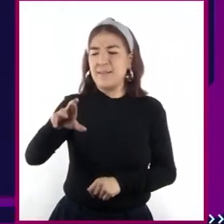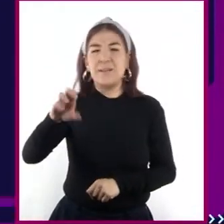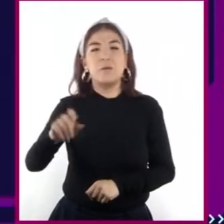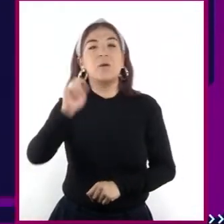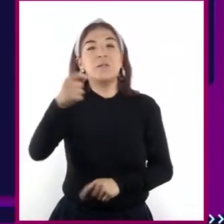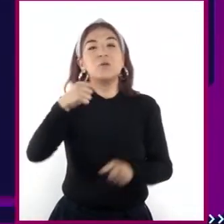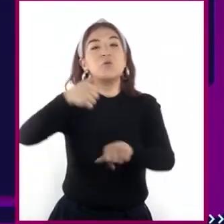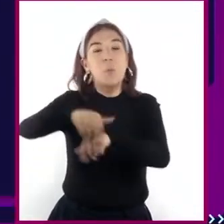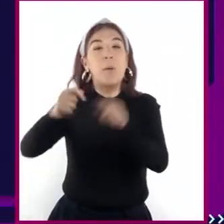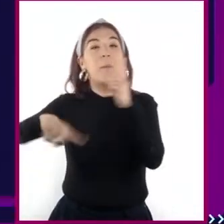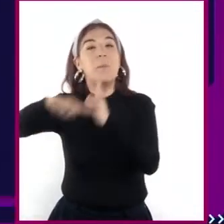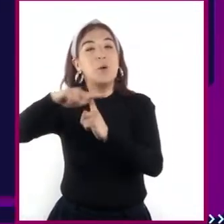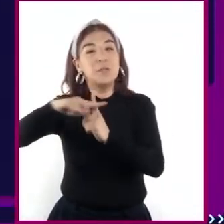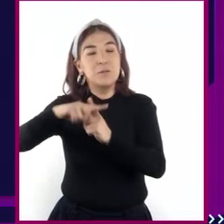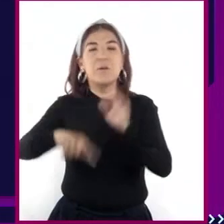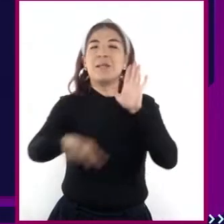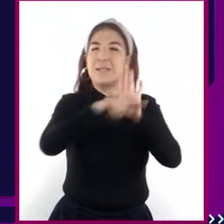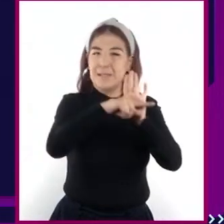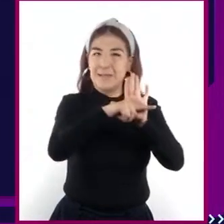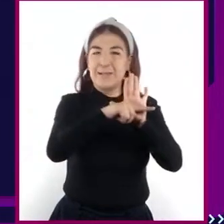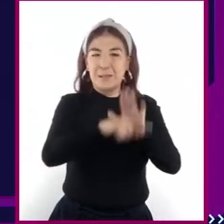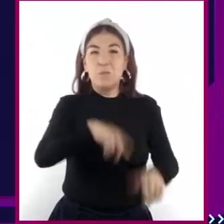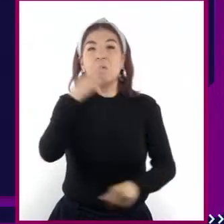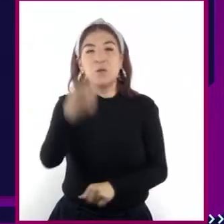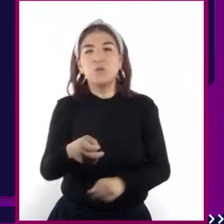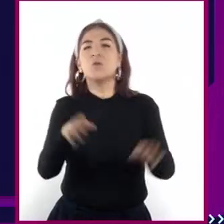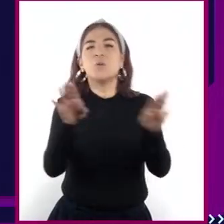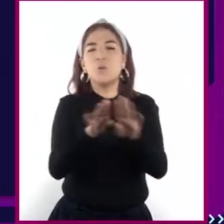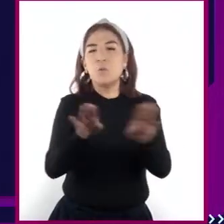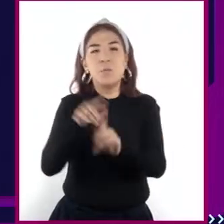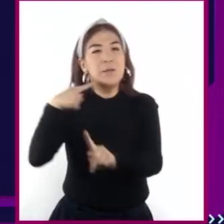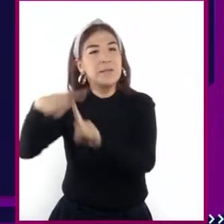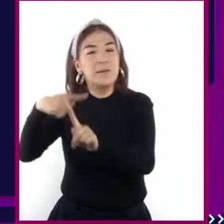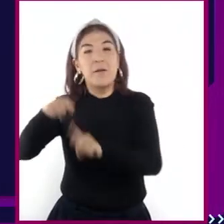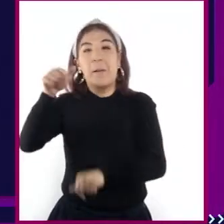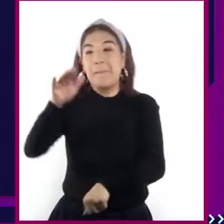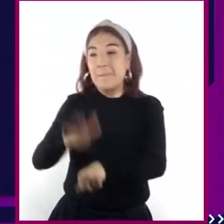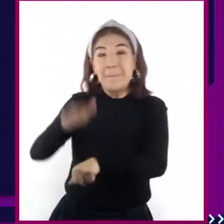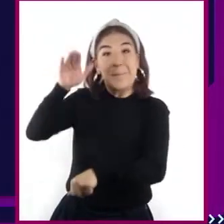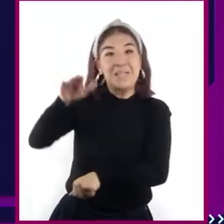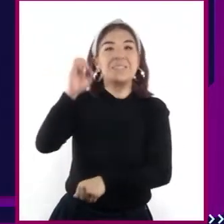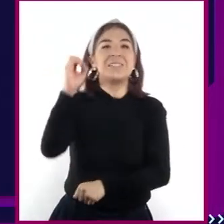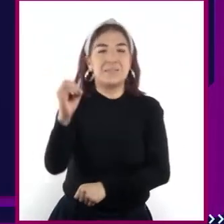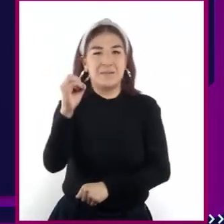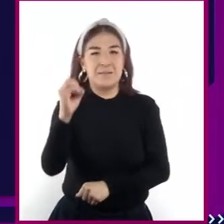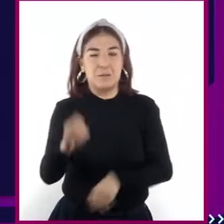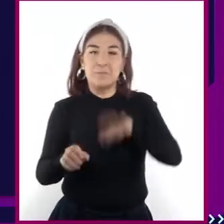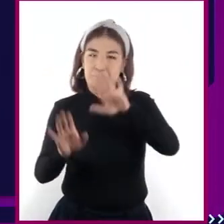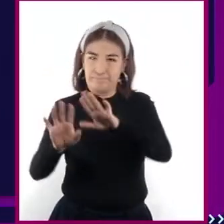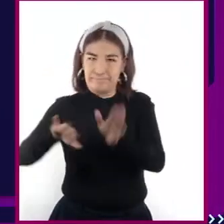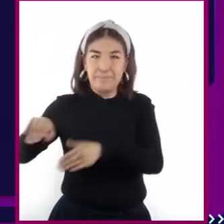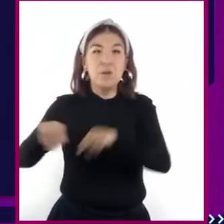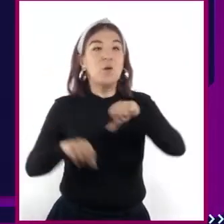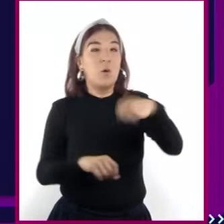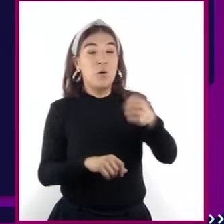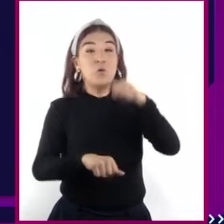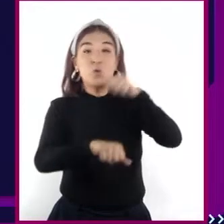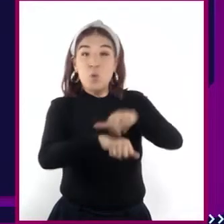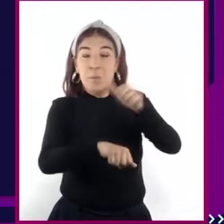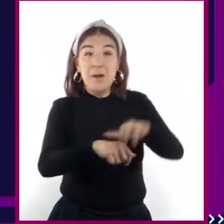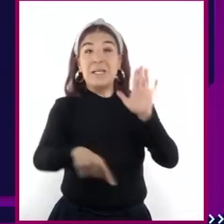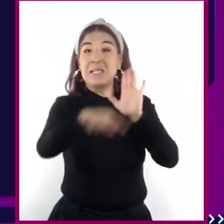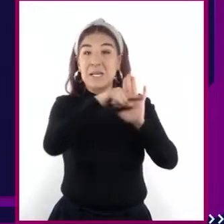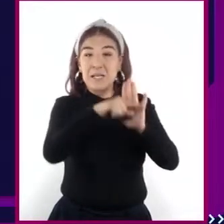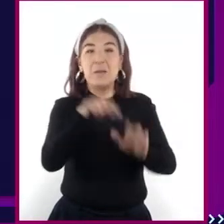por los números positivos y negativos. Los números positivos son aquellos mayores que 0, mientras que los números negativos